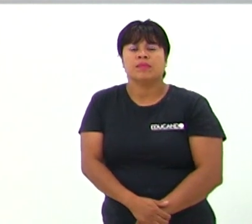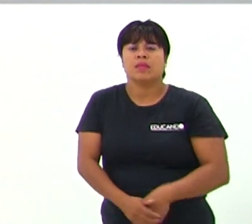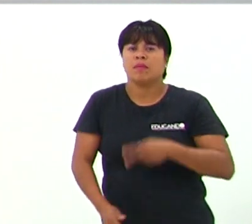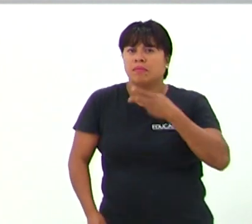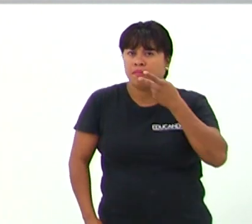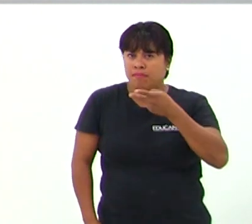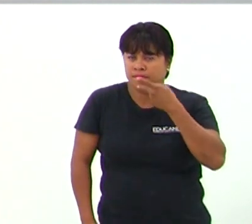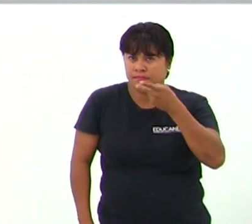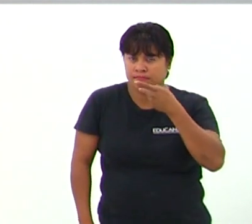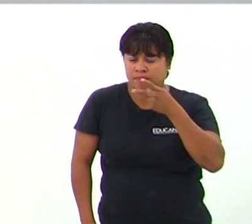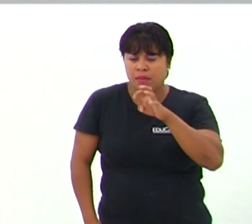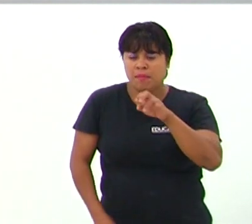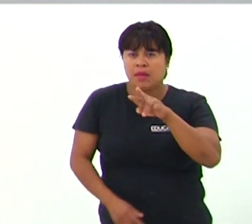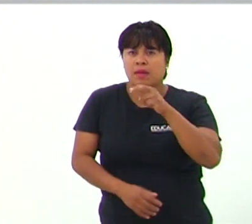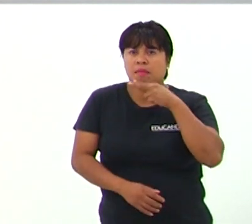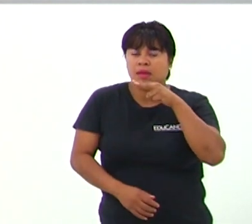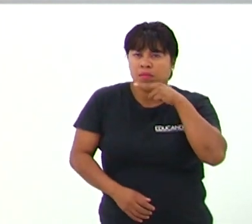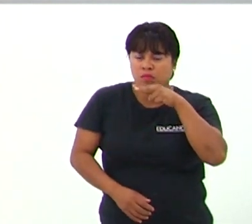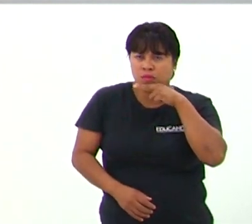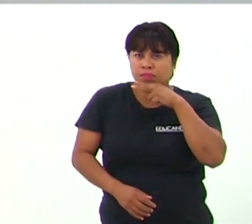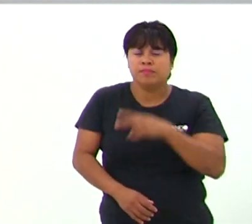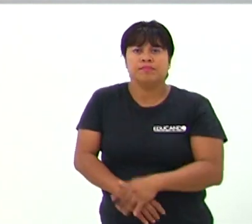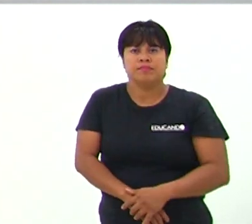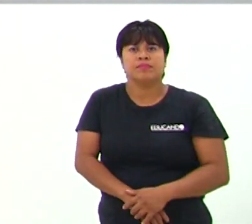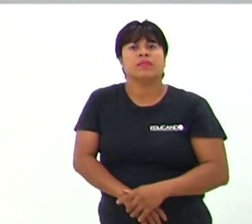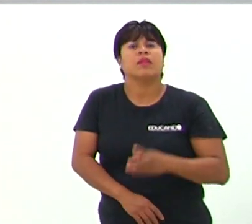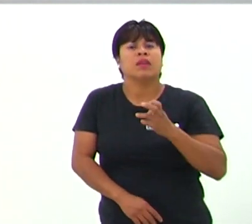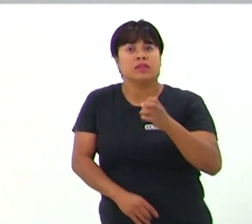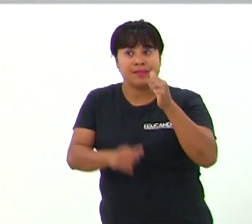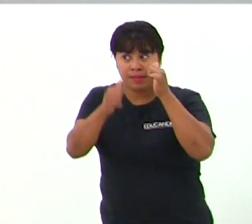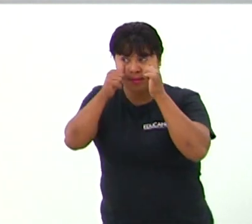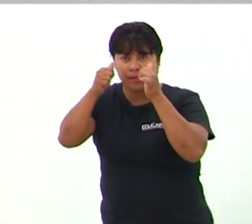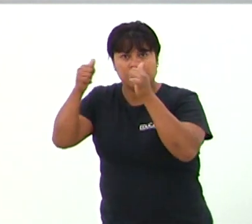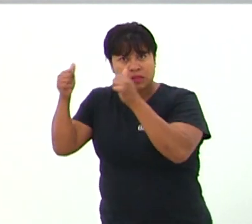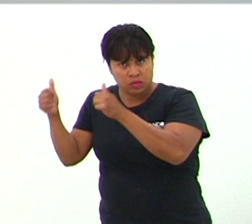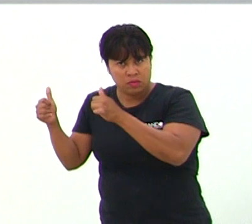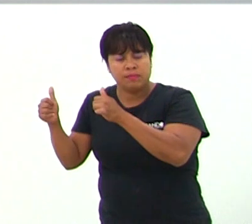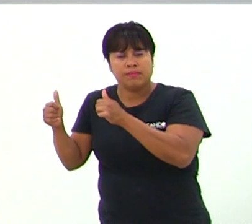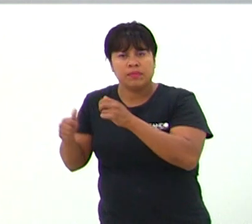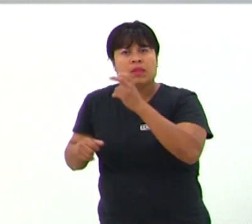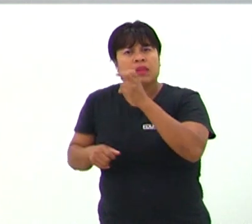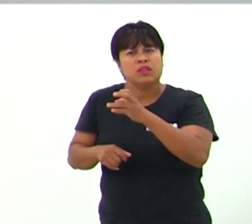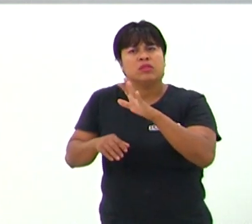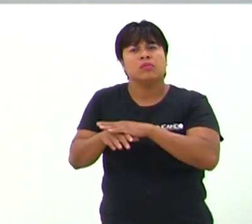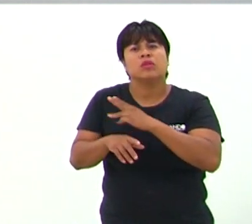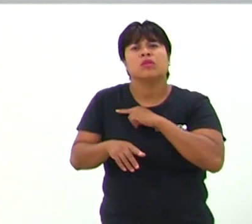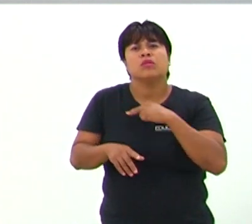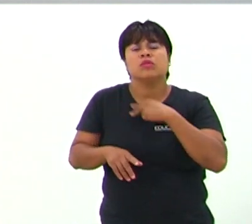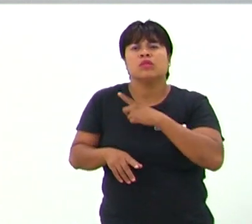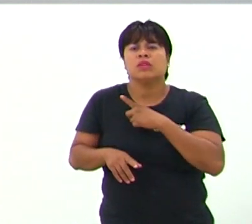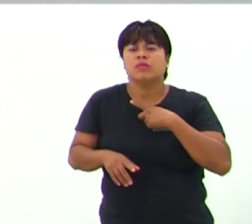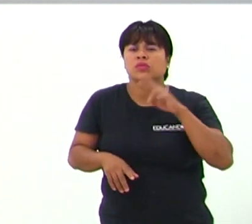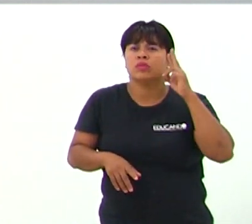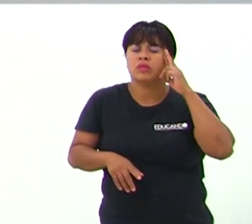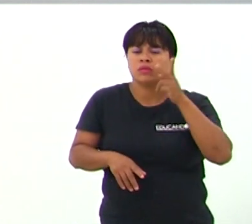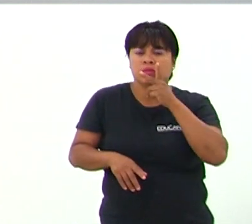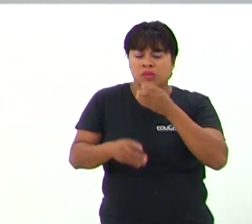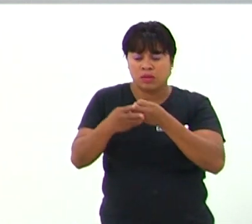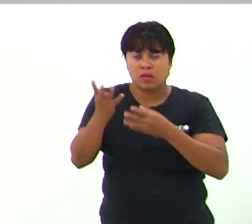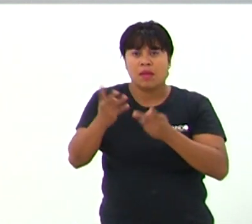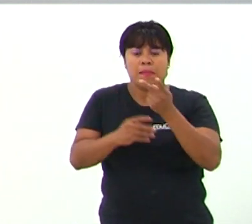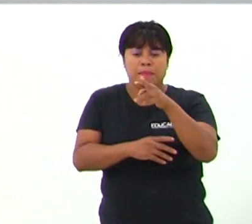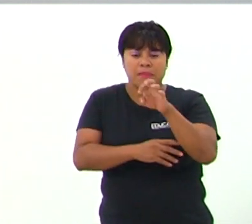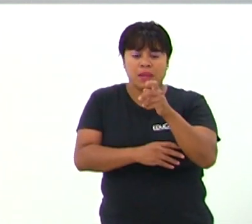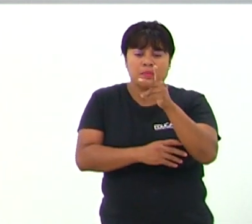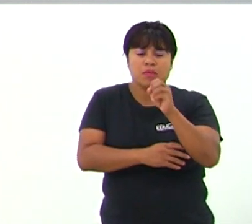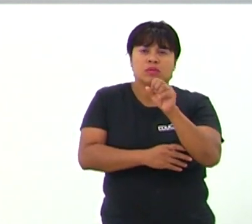verbales. ¿Bien? Atención con esto porque tenemos que recordar que las frases